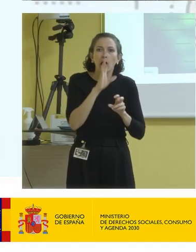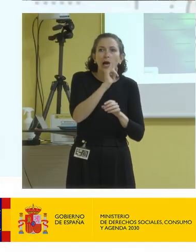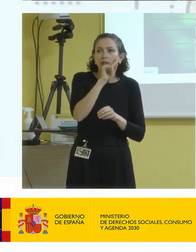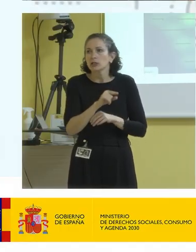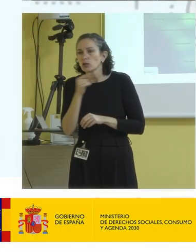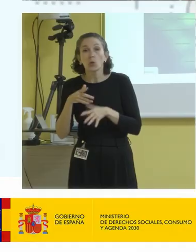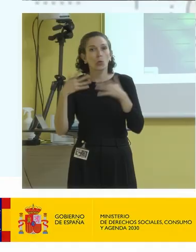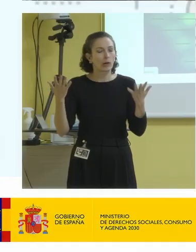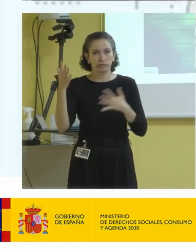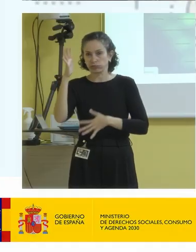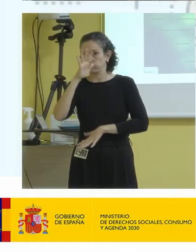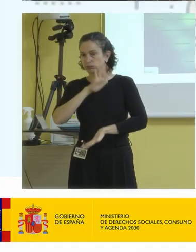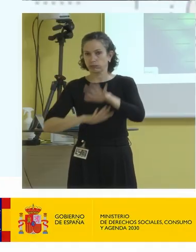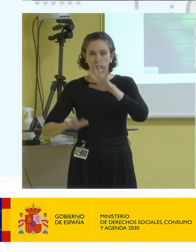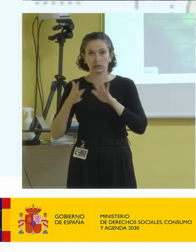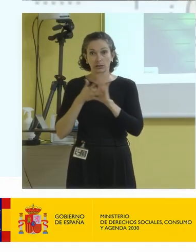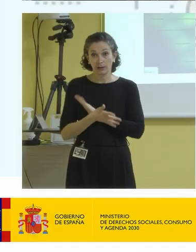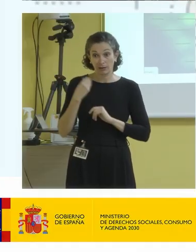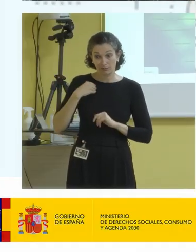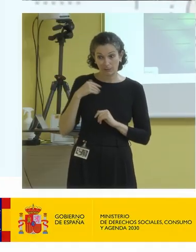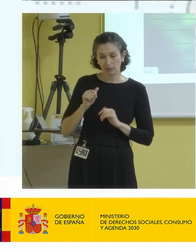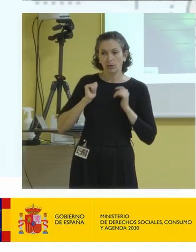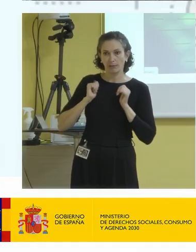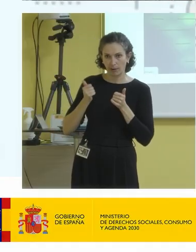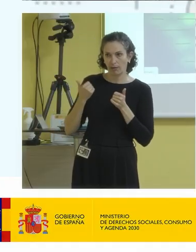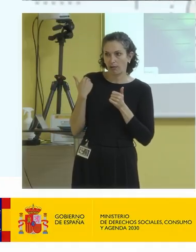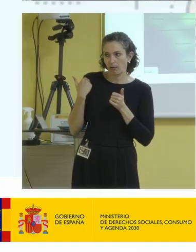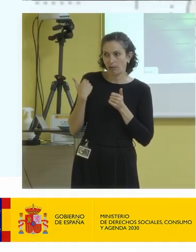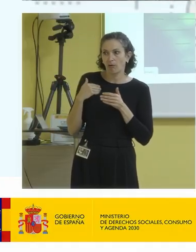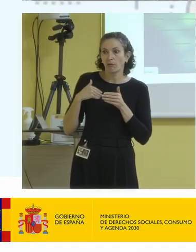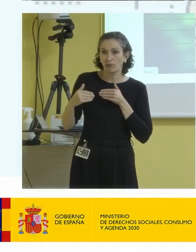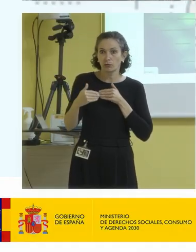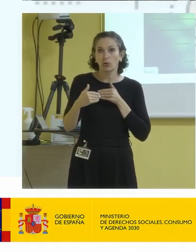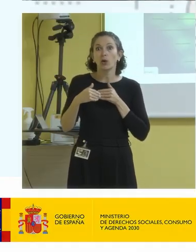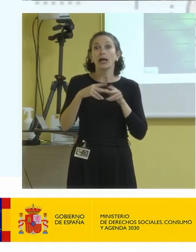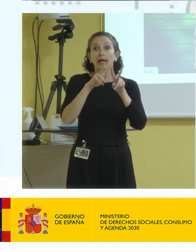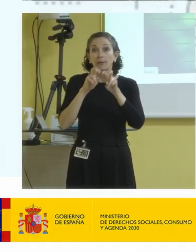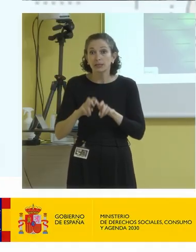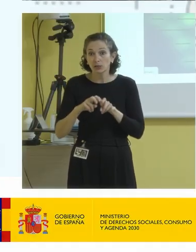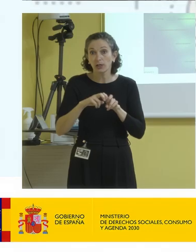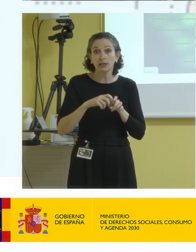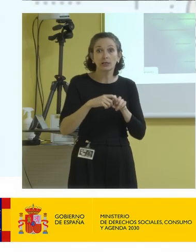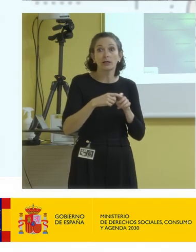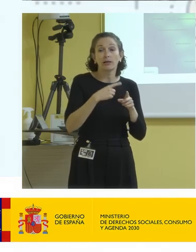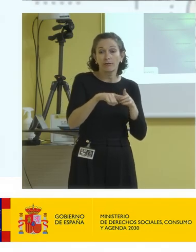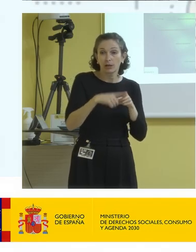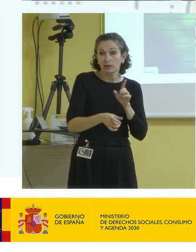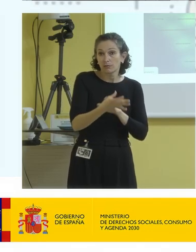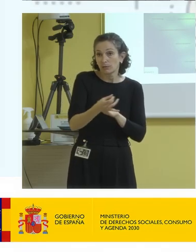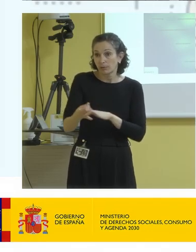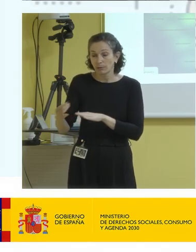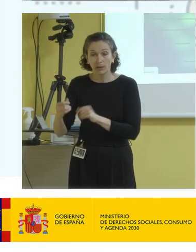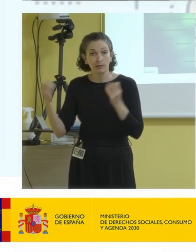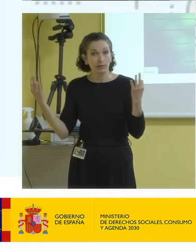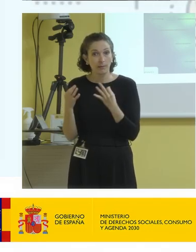que tenemos un inicio todavía de ese germen que tendrá que convertirse en líneas de investigación por diferentes equipos de investigación que permitan